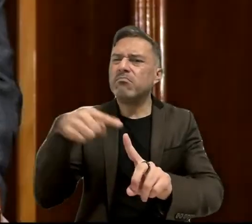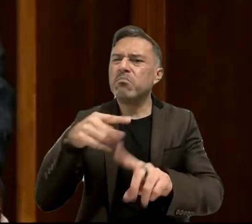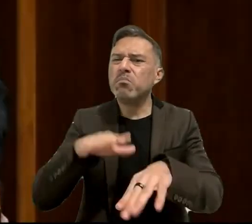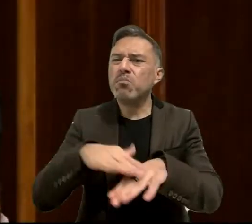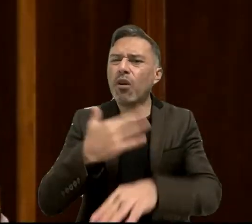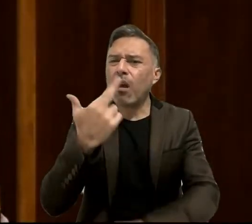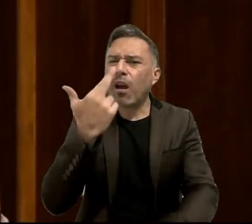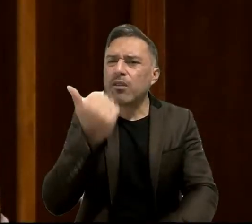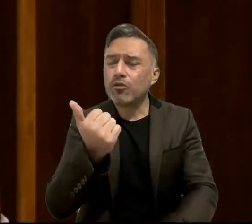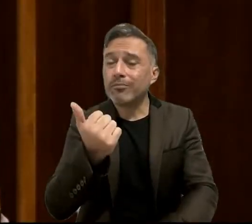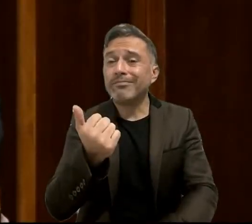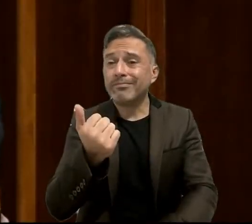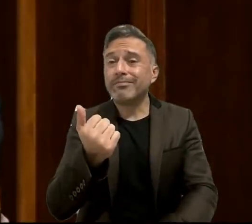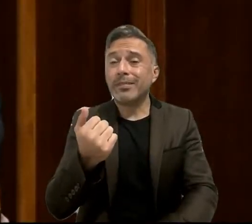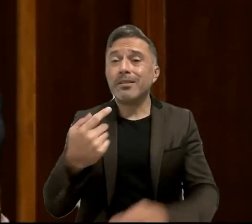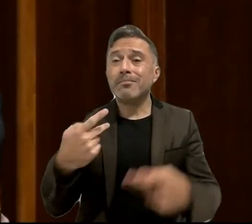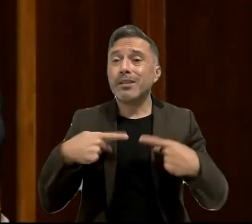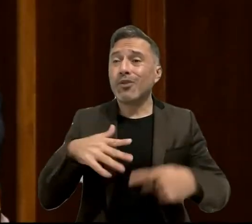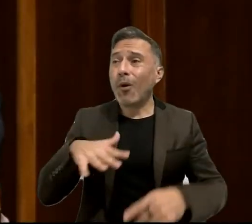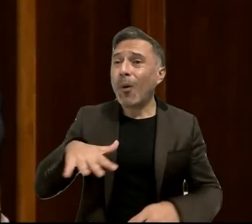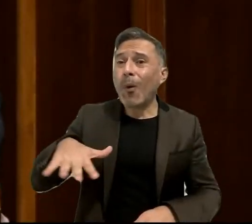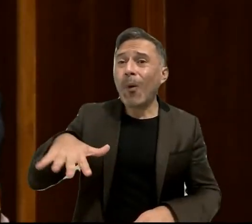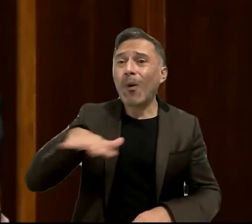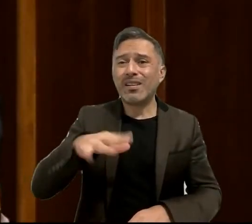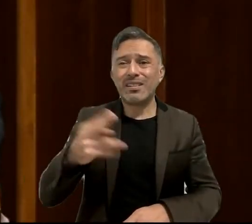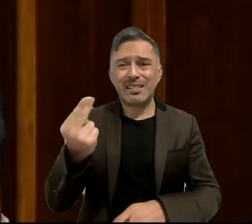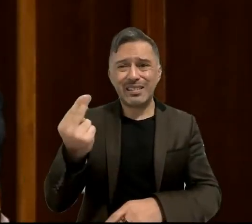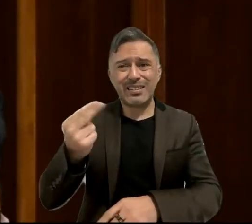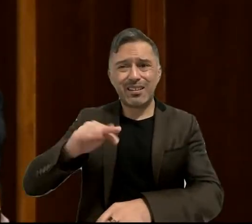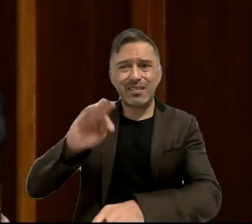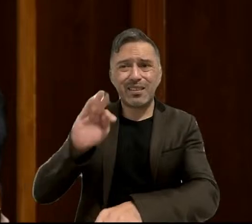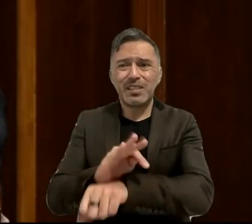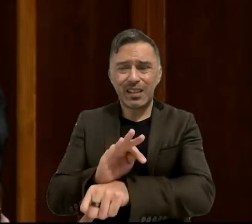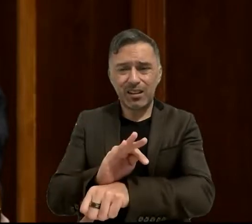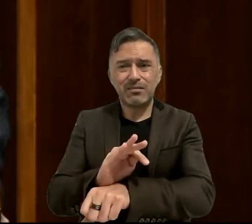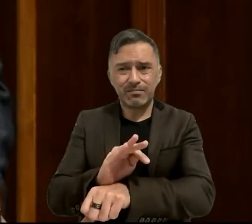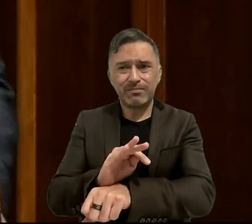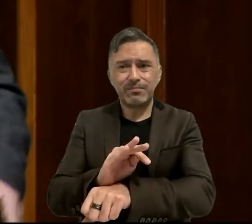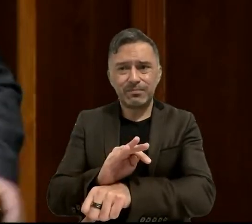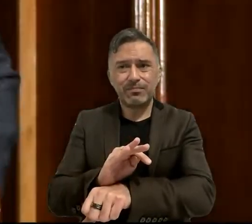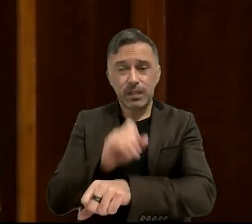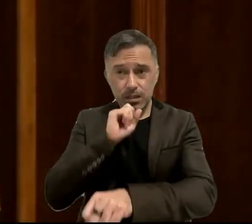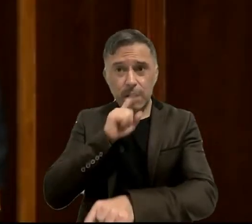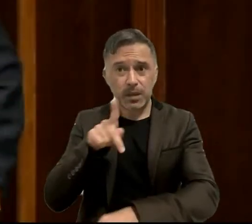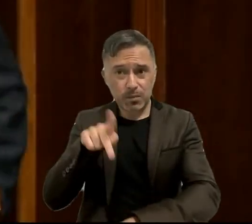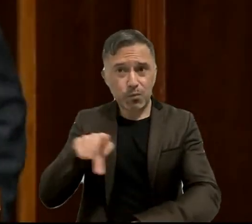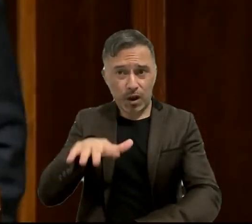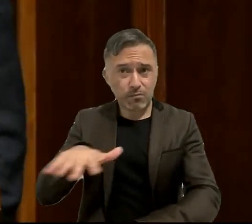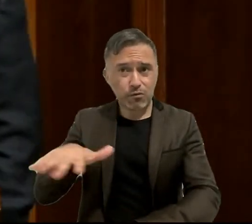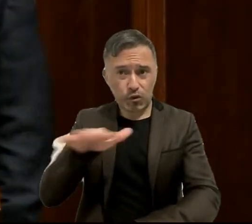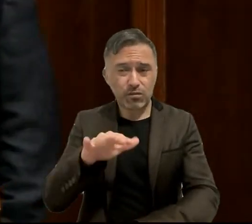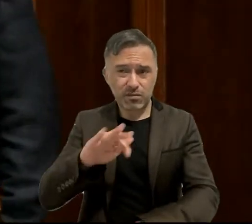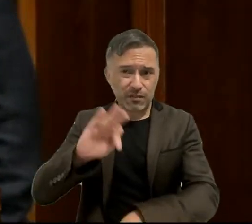particular de la defensa de los ciudadanos y del pueblo. En la Edad Media